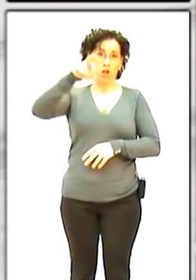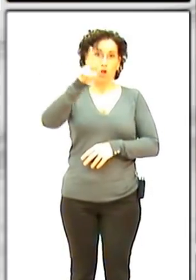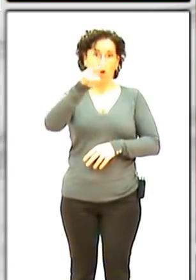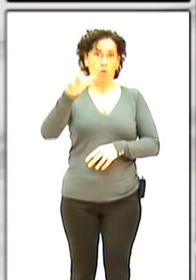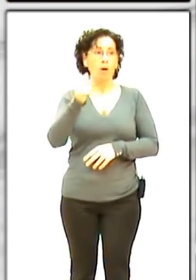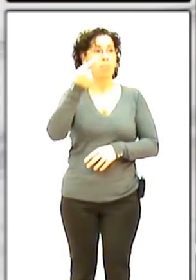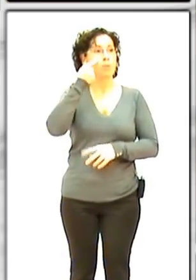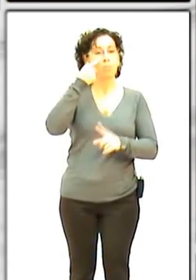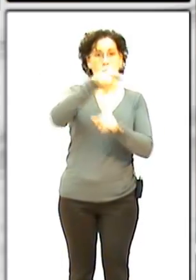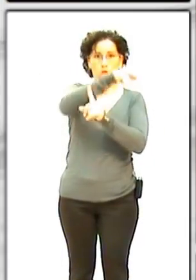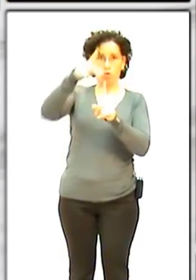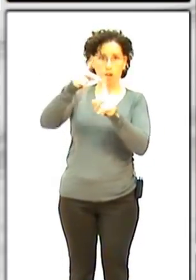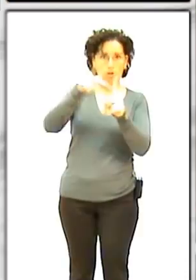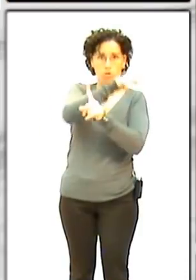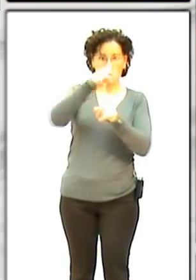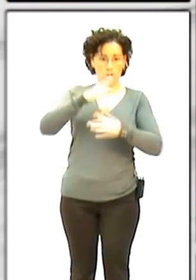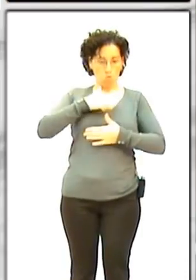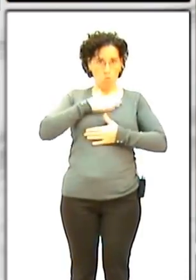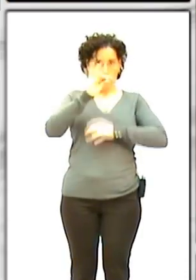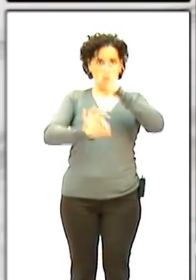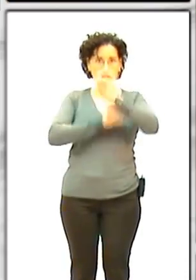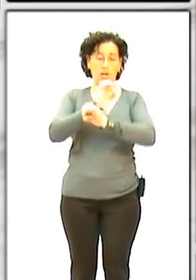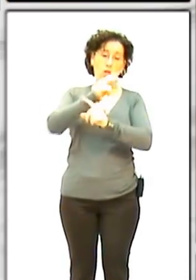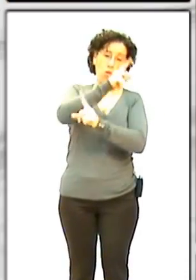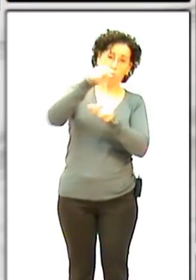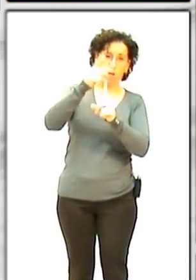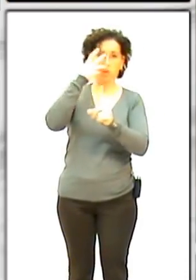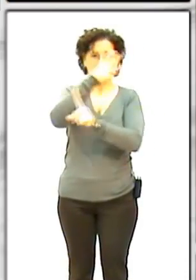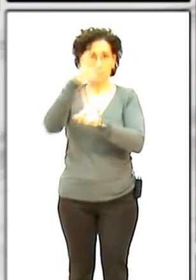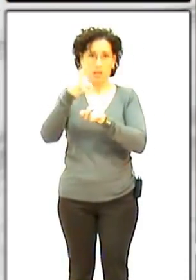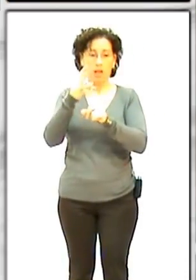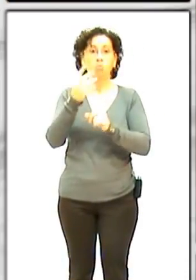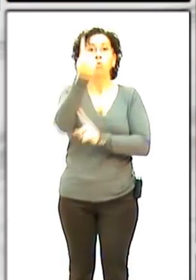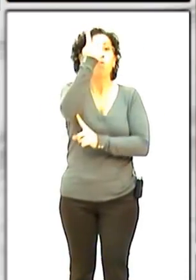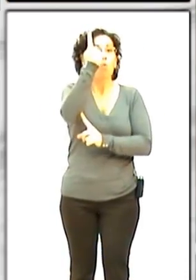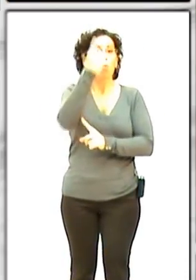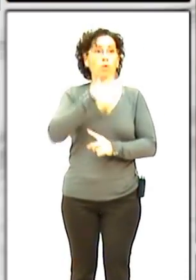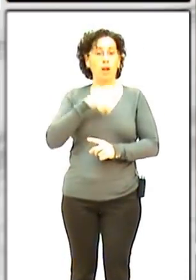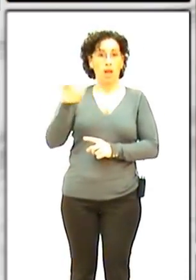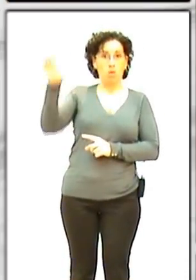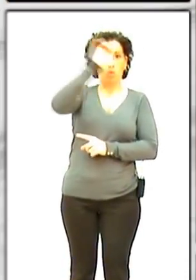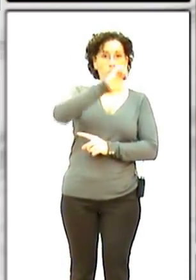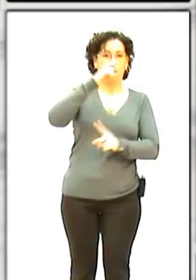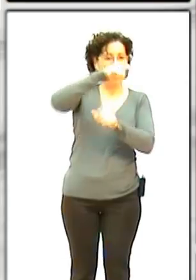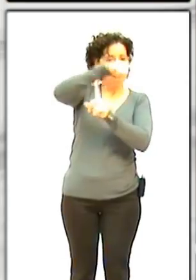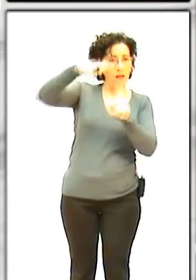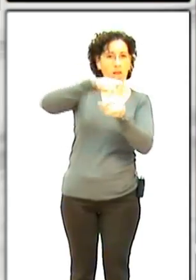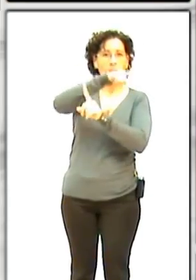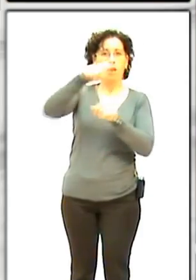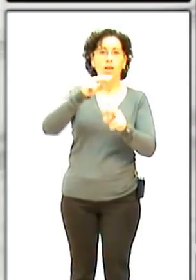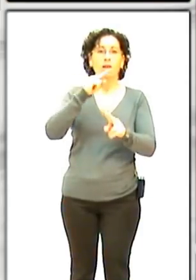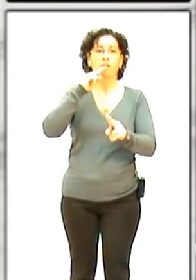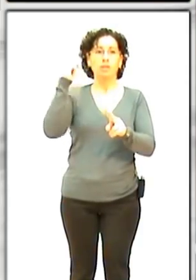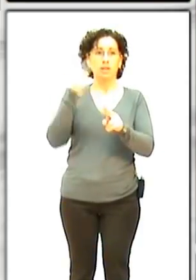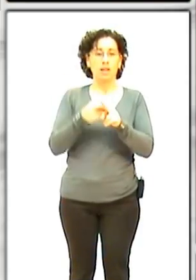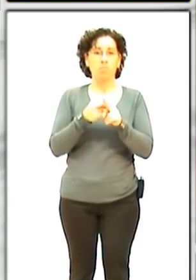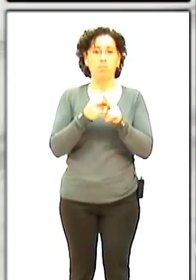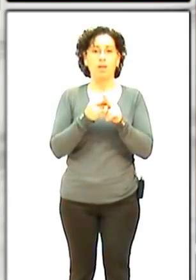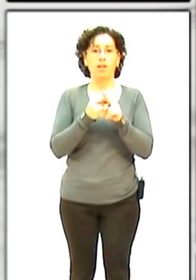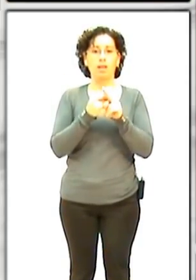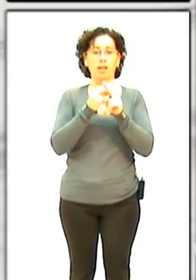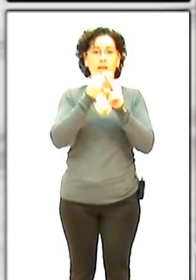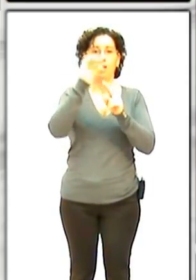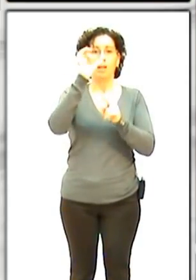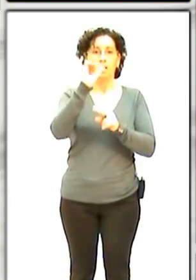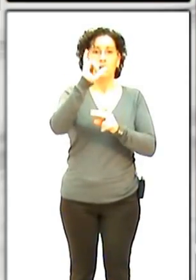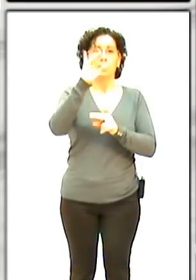2 años, 3 años. Pero bueno, hay una de referencia europea que es se denomina SciCity, en la ciudad de